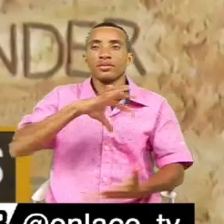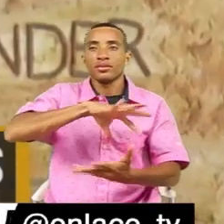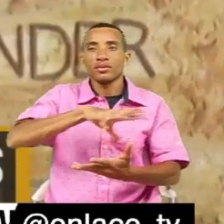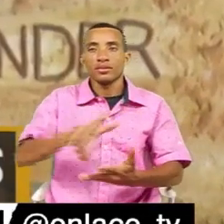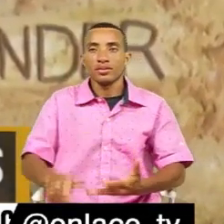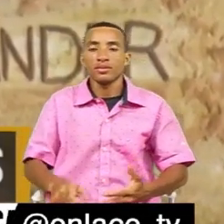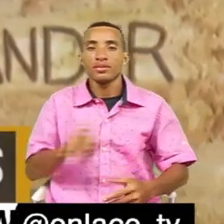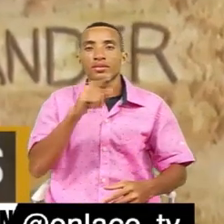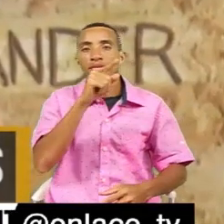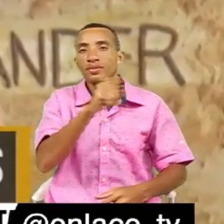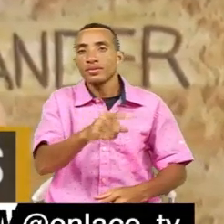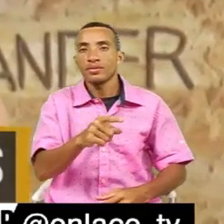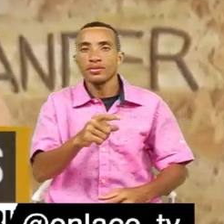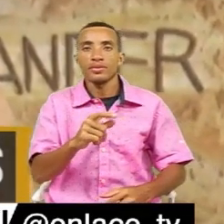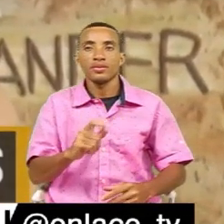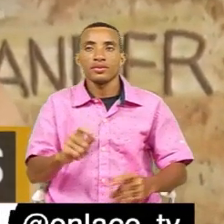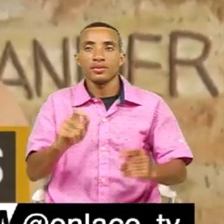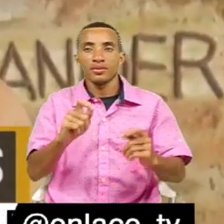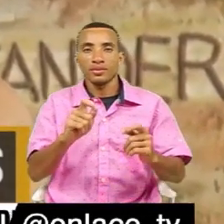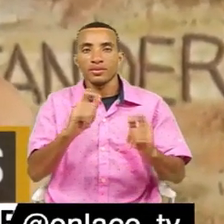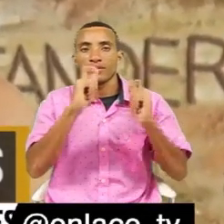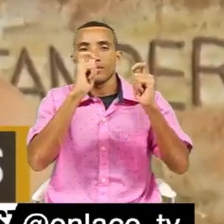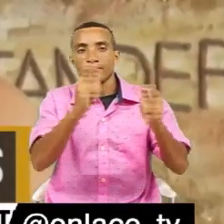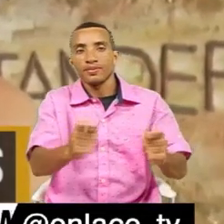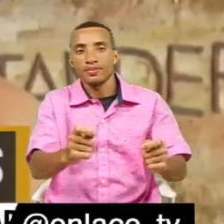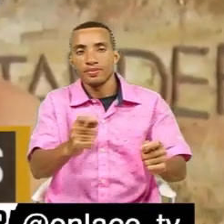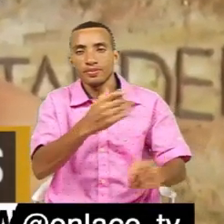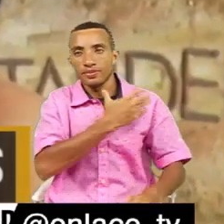alcalde de Sabana de Torres, su esposo. ¿Cuál es ese fallo?